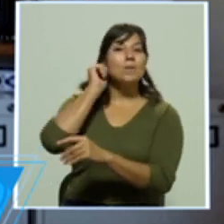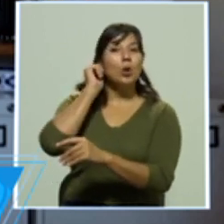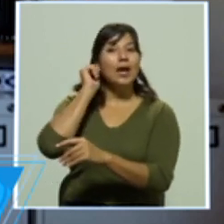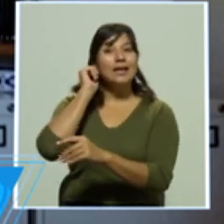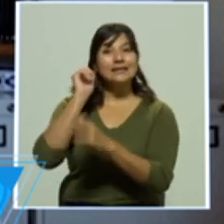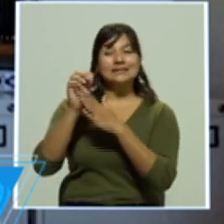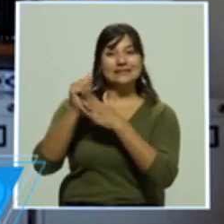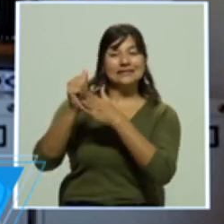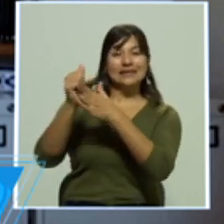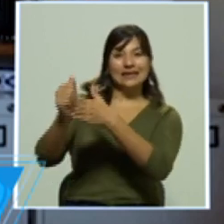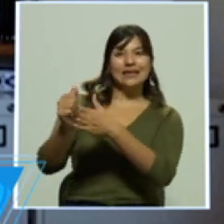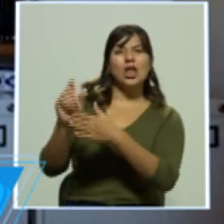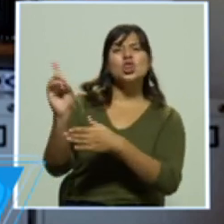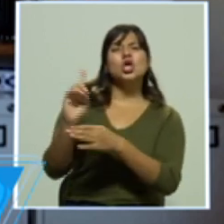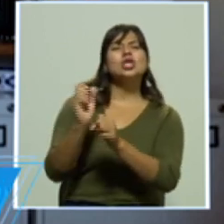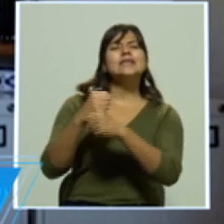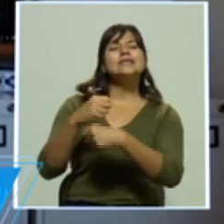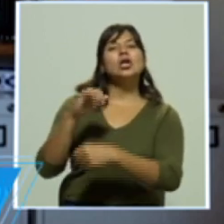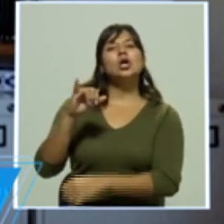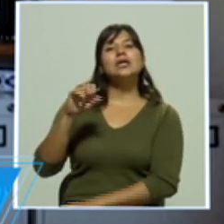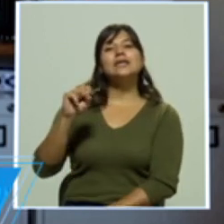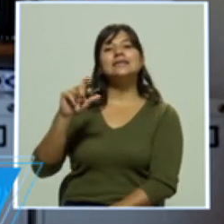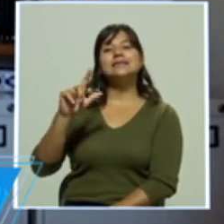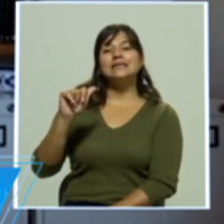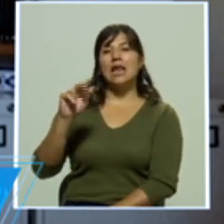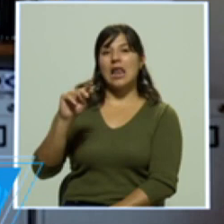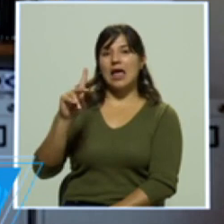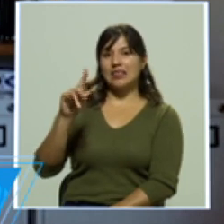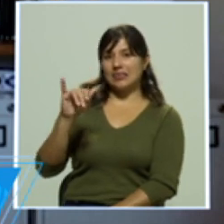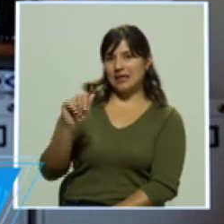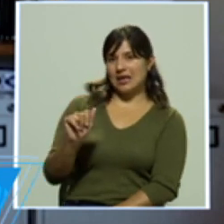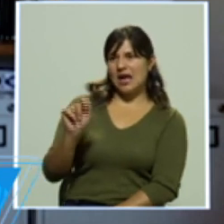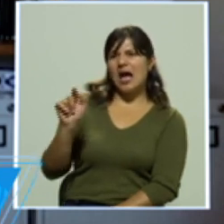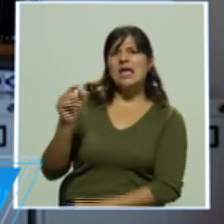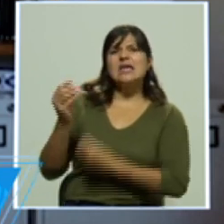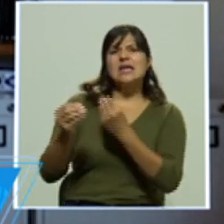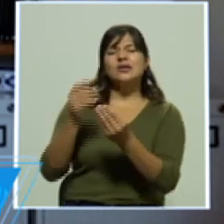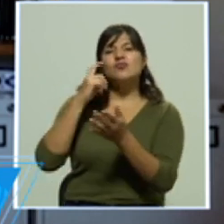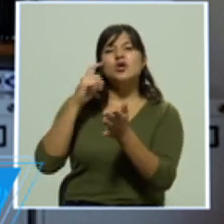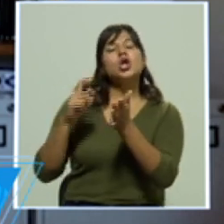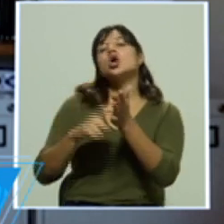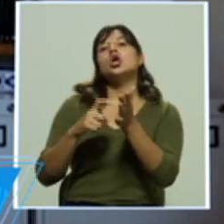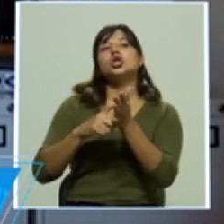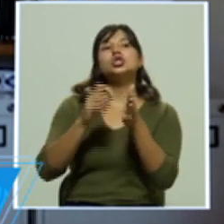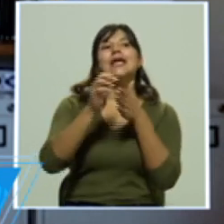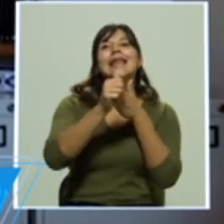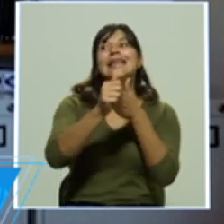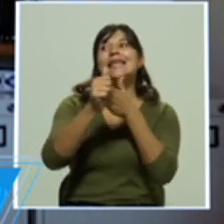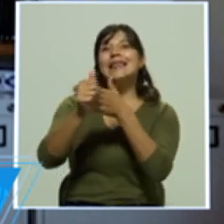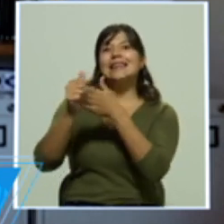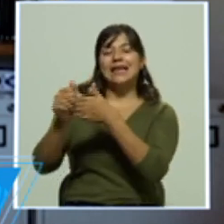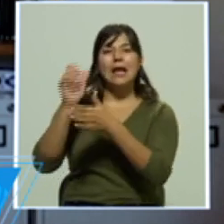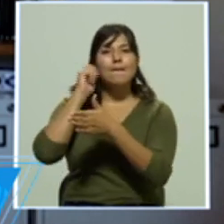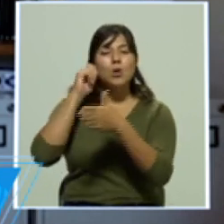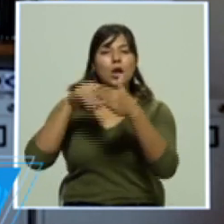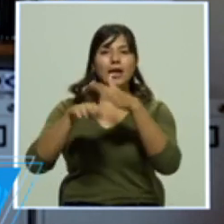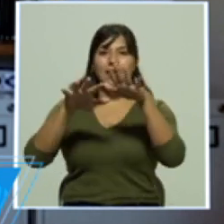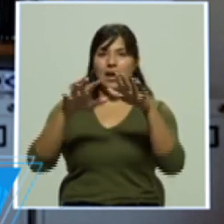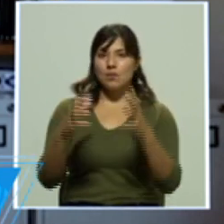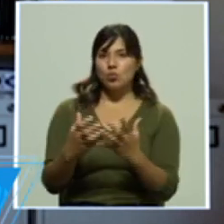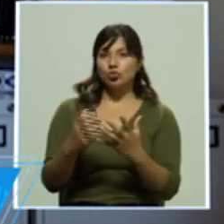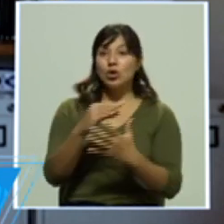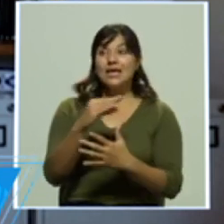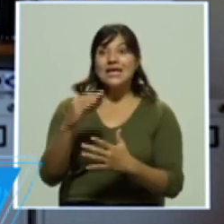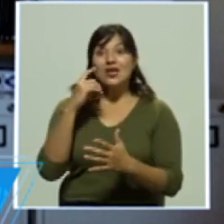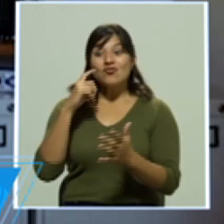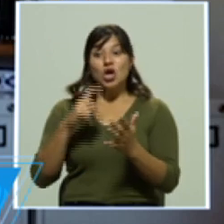Islandia, en donde básicamente se reconocen los liderazgos globales y el que me lo hayan reconocido a mí pues